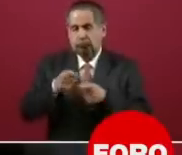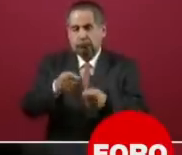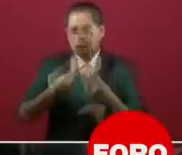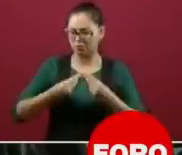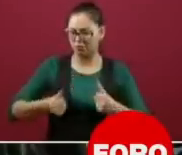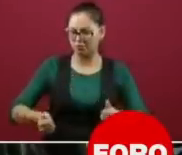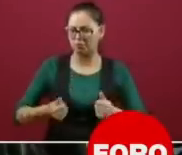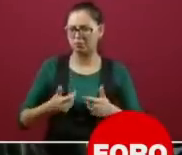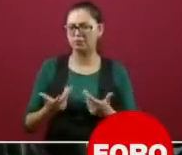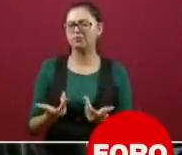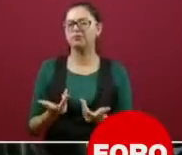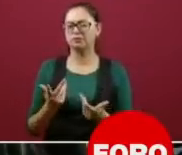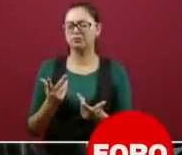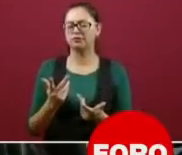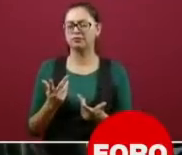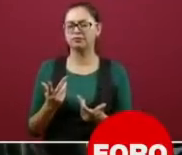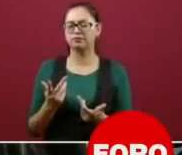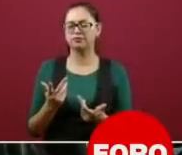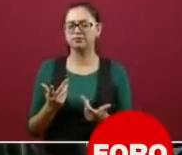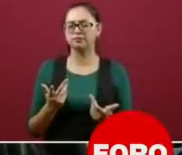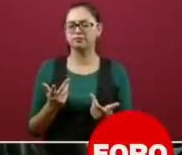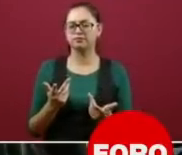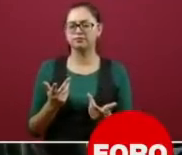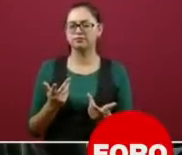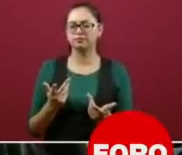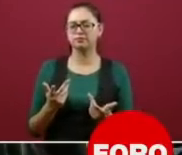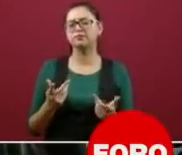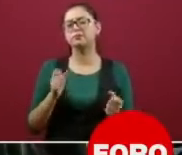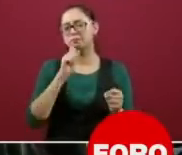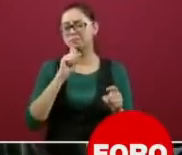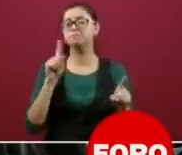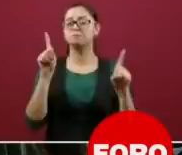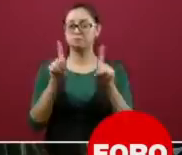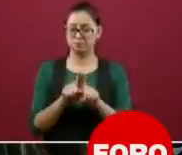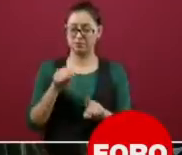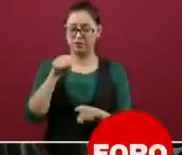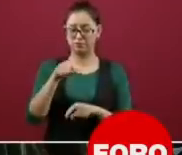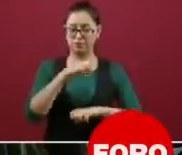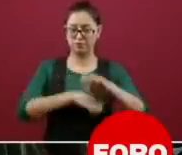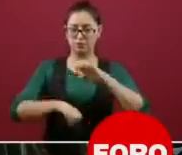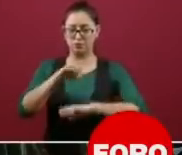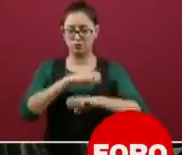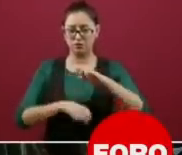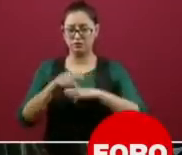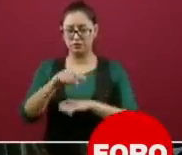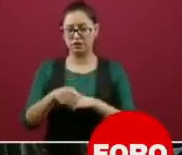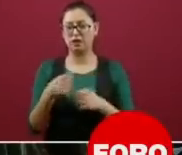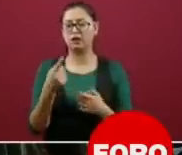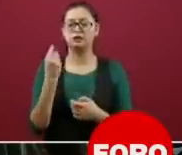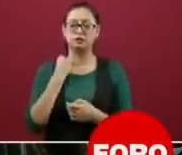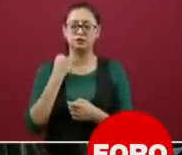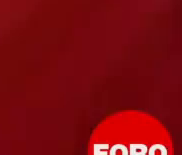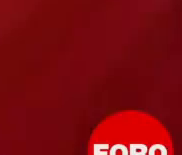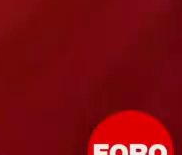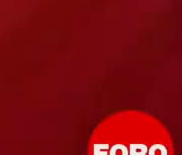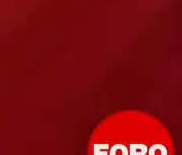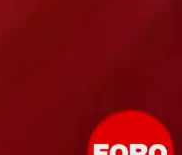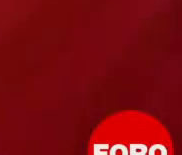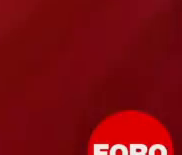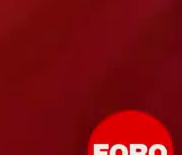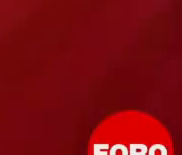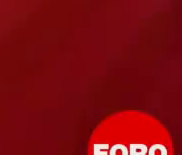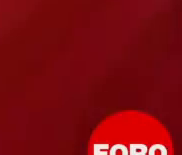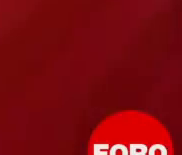Latina. Se identificó por el lado del bufete de proyectos de información que recibió 186 millones de